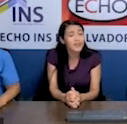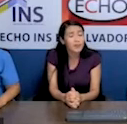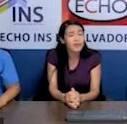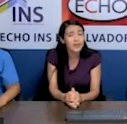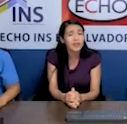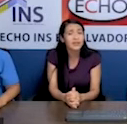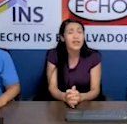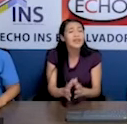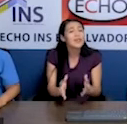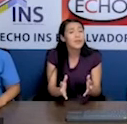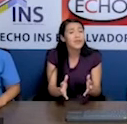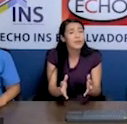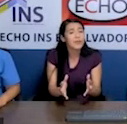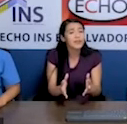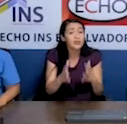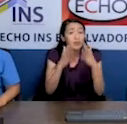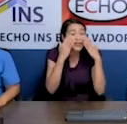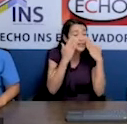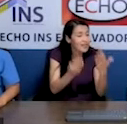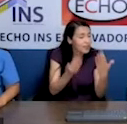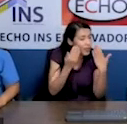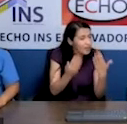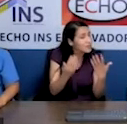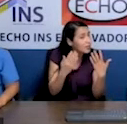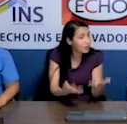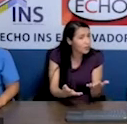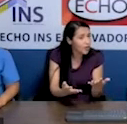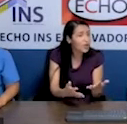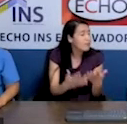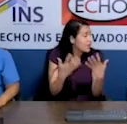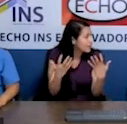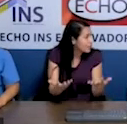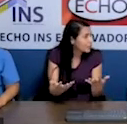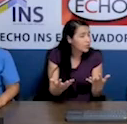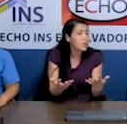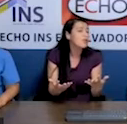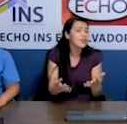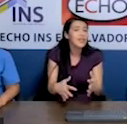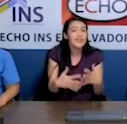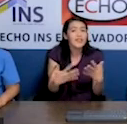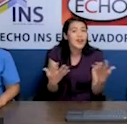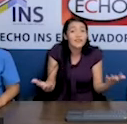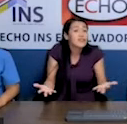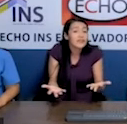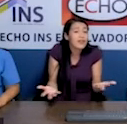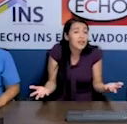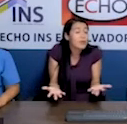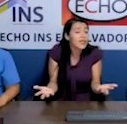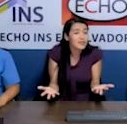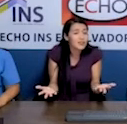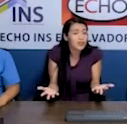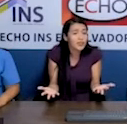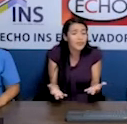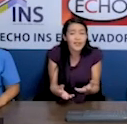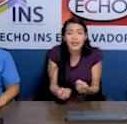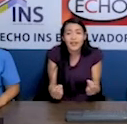porque van a ser pacientes que lamentablemente se nos pueden deteriorar en segundo frente a nuestros ojos y que a veces la